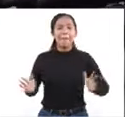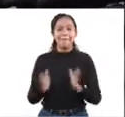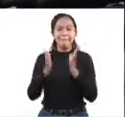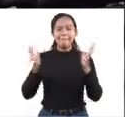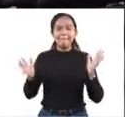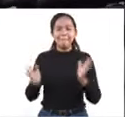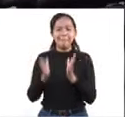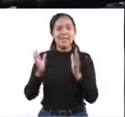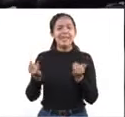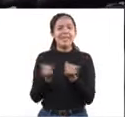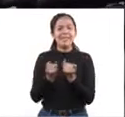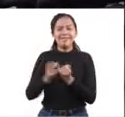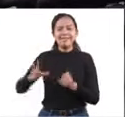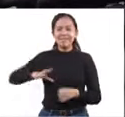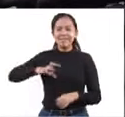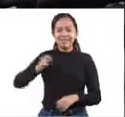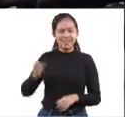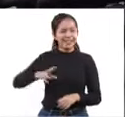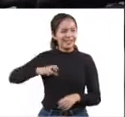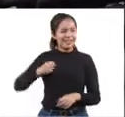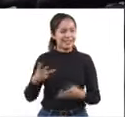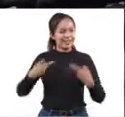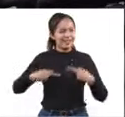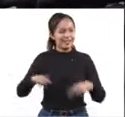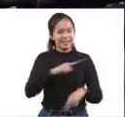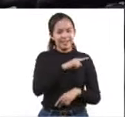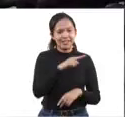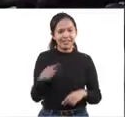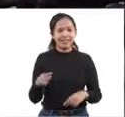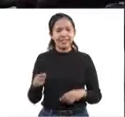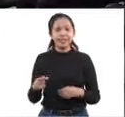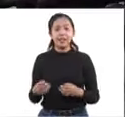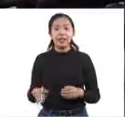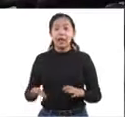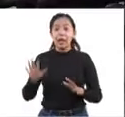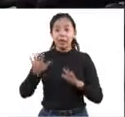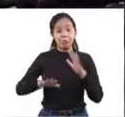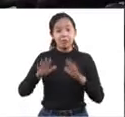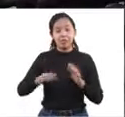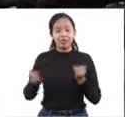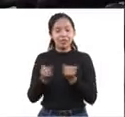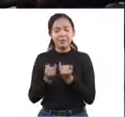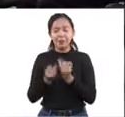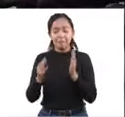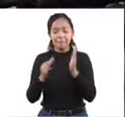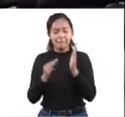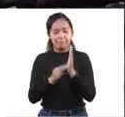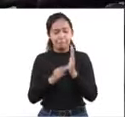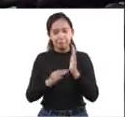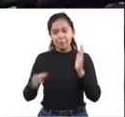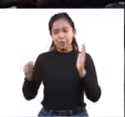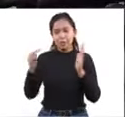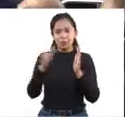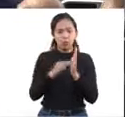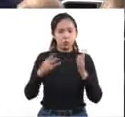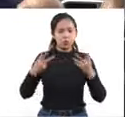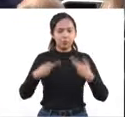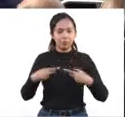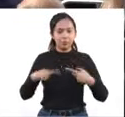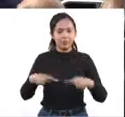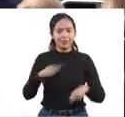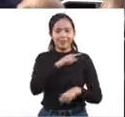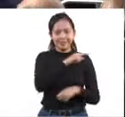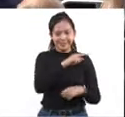con miles y miles de gentes y a veces millones de gentes que salen a la calle en Estados Unidos, que es nuestra